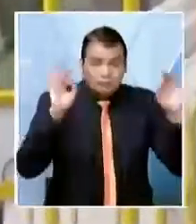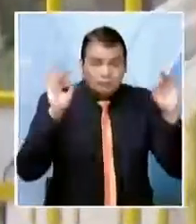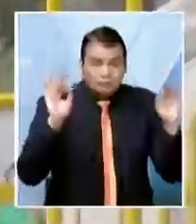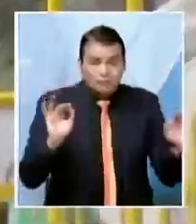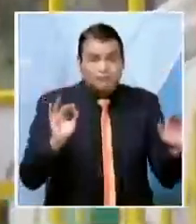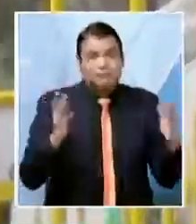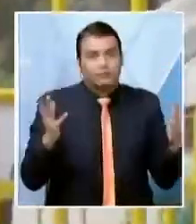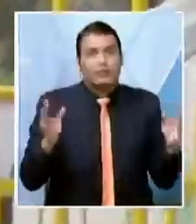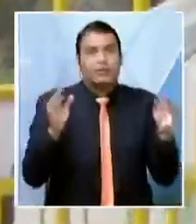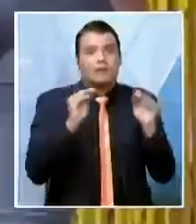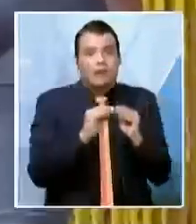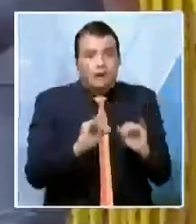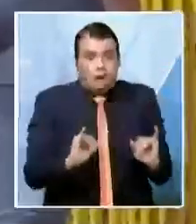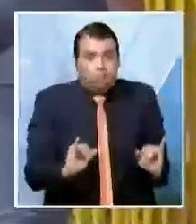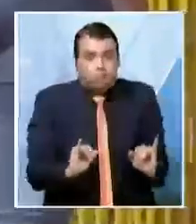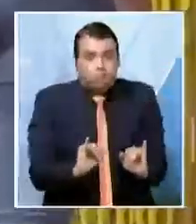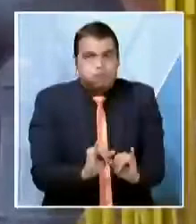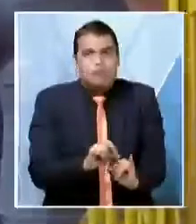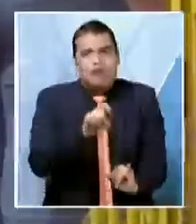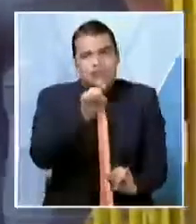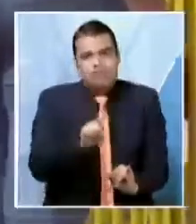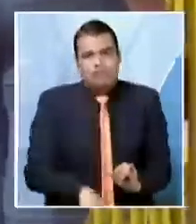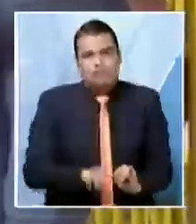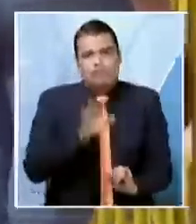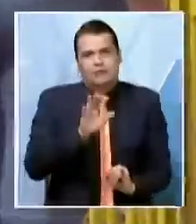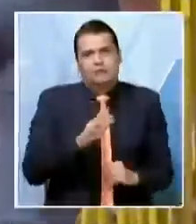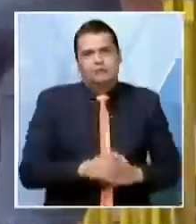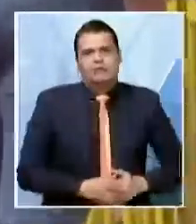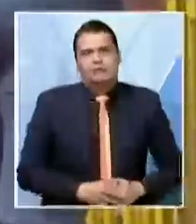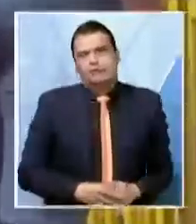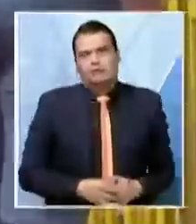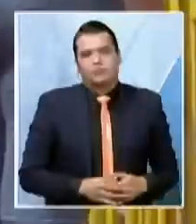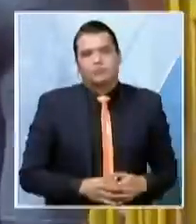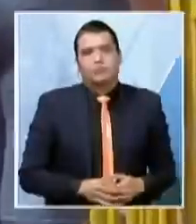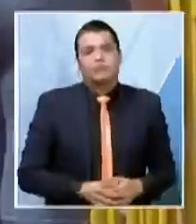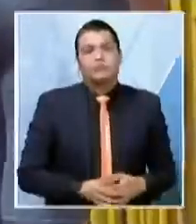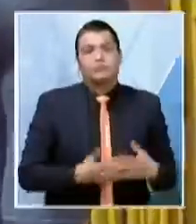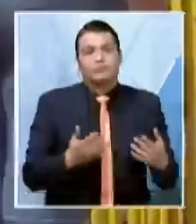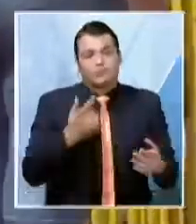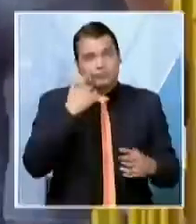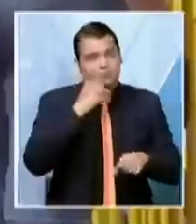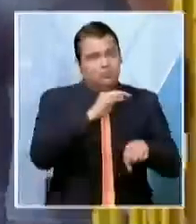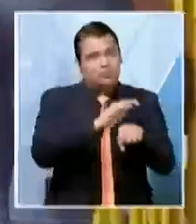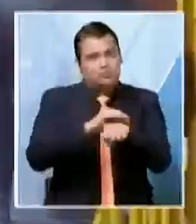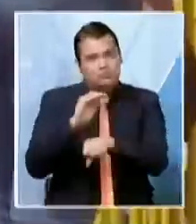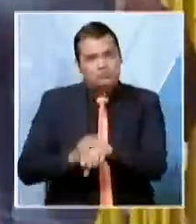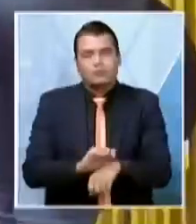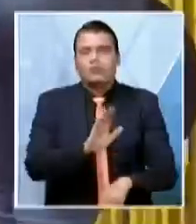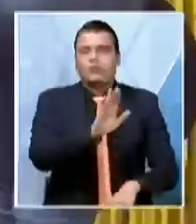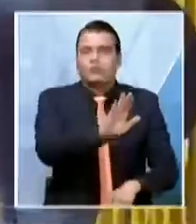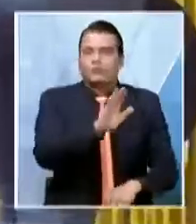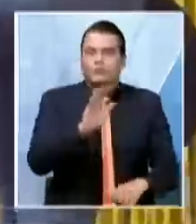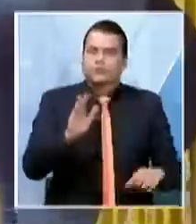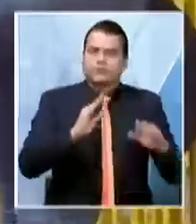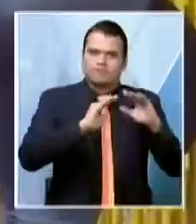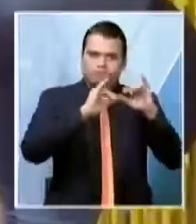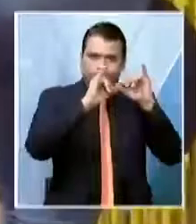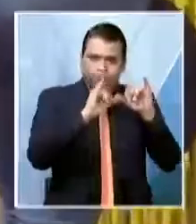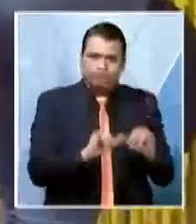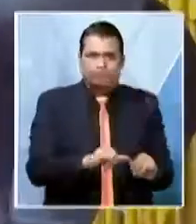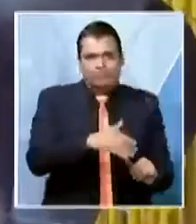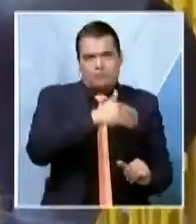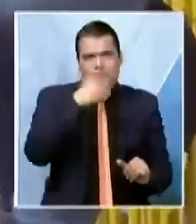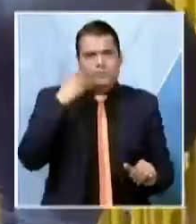empiece a perder peso. Hay que decir además que el llamado que hace el gobierno nacional para estas personas es para que mantengan el aislamiento preventivo,